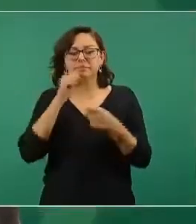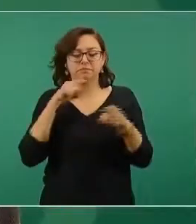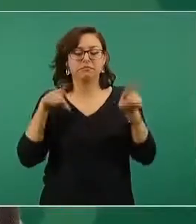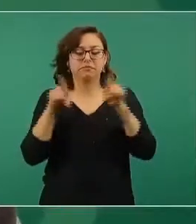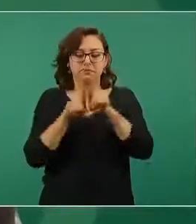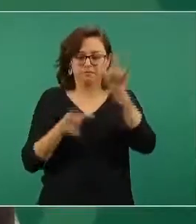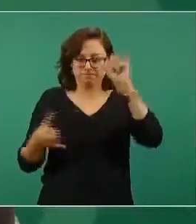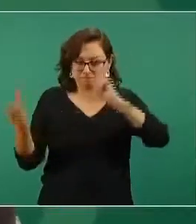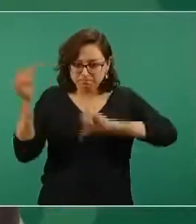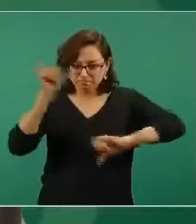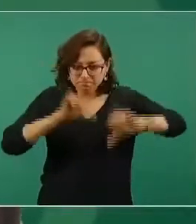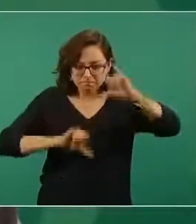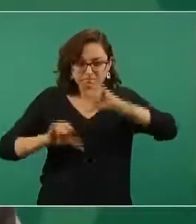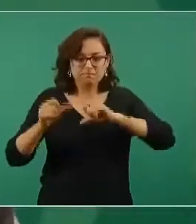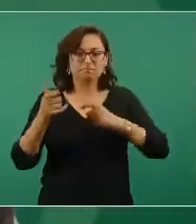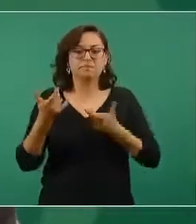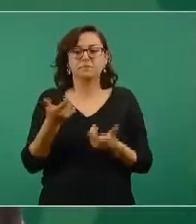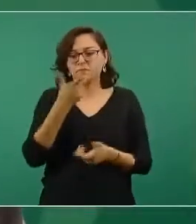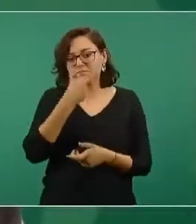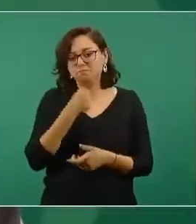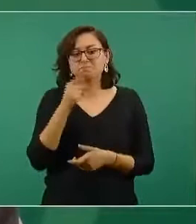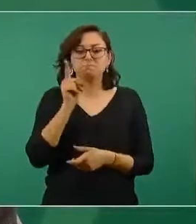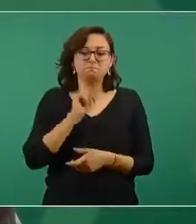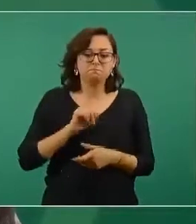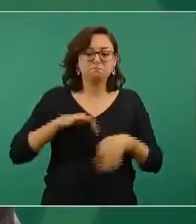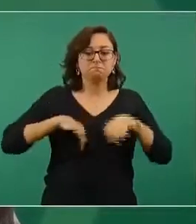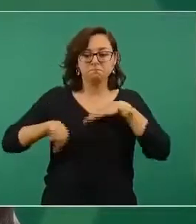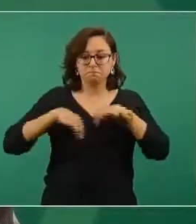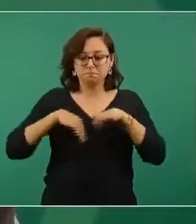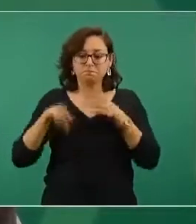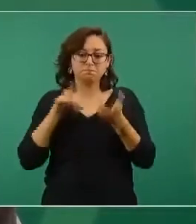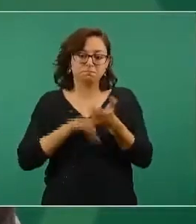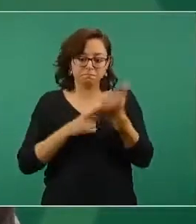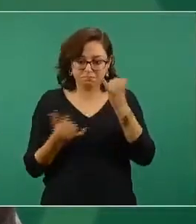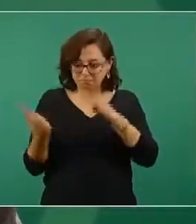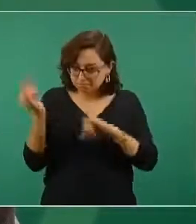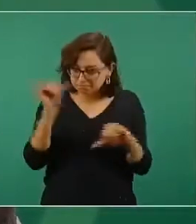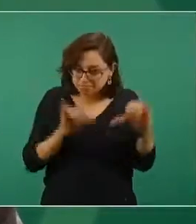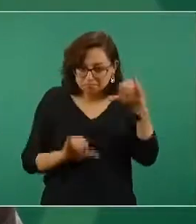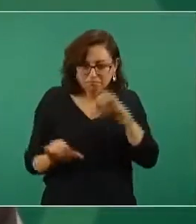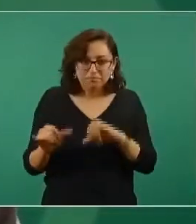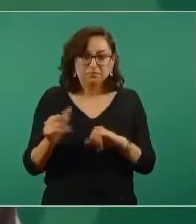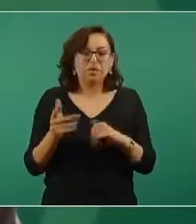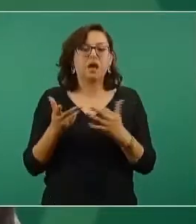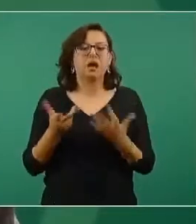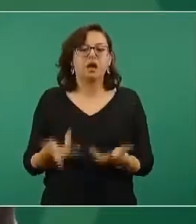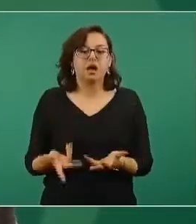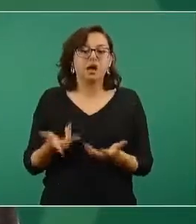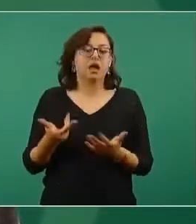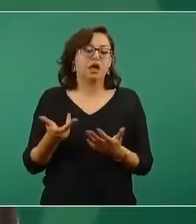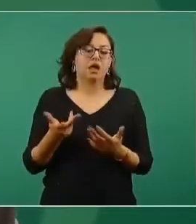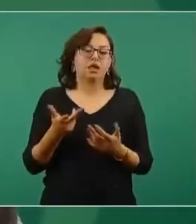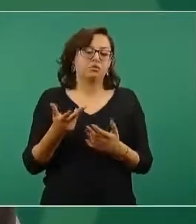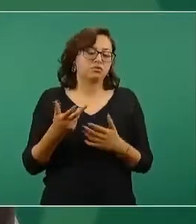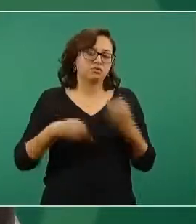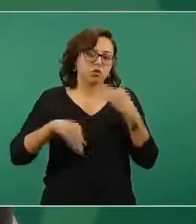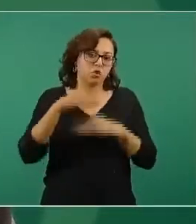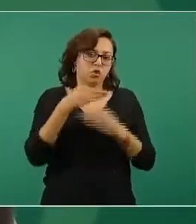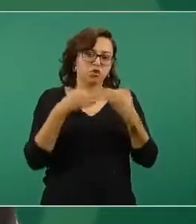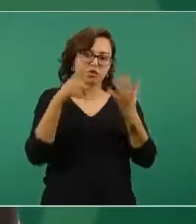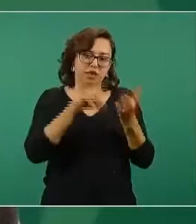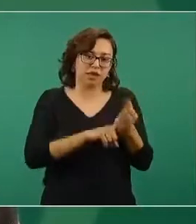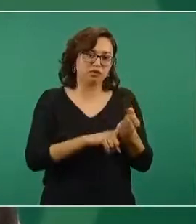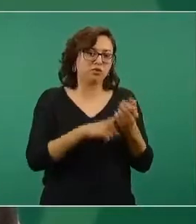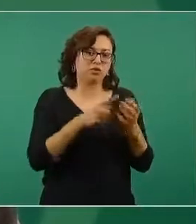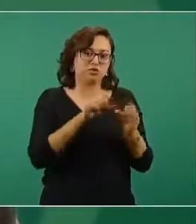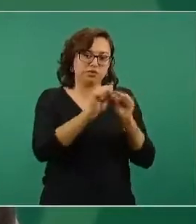¿no? La gente, químicos, químicas que trabajan en los laboratorios diagnósticos, tanto de la red como de la red ampliada, ¿no? También es